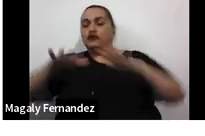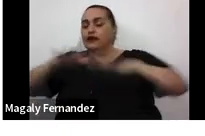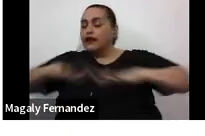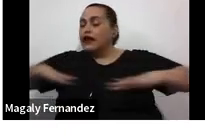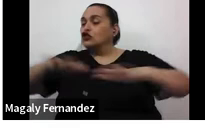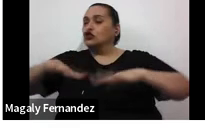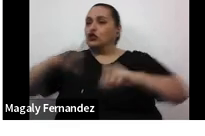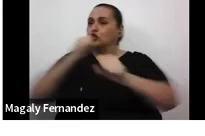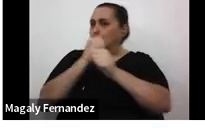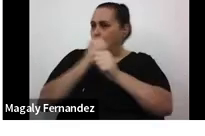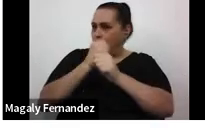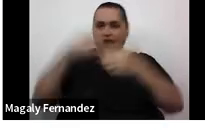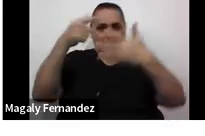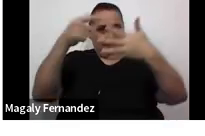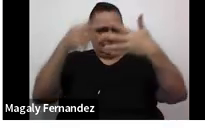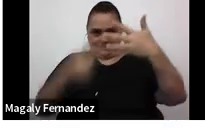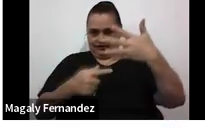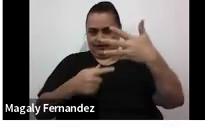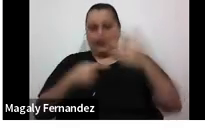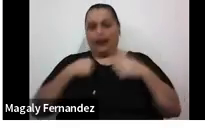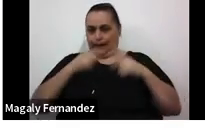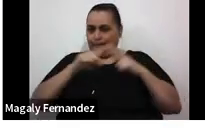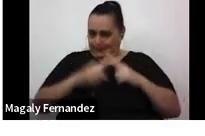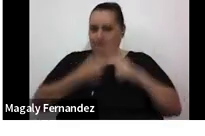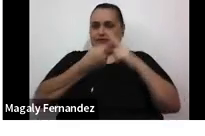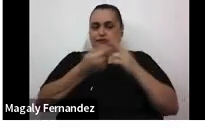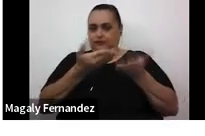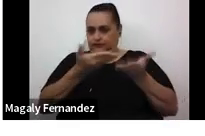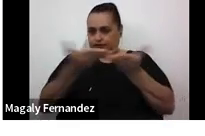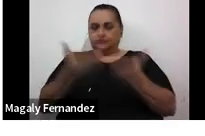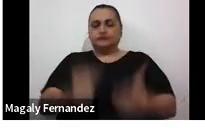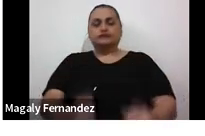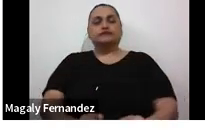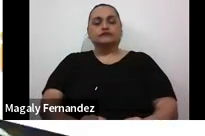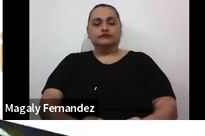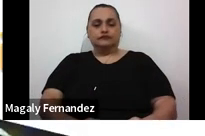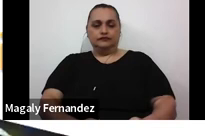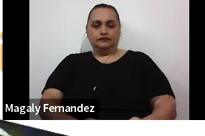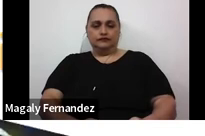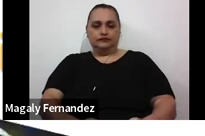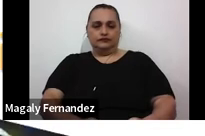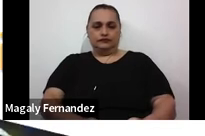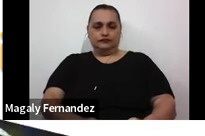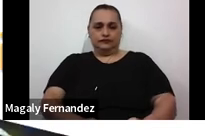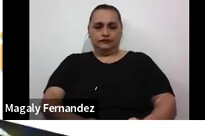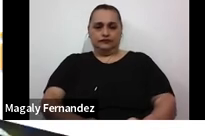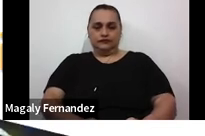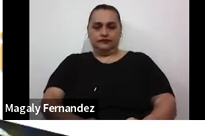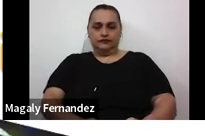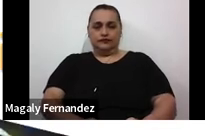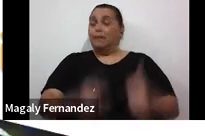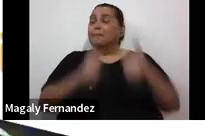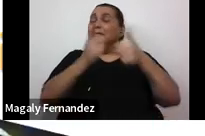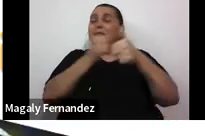laboral etcétera entonces empecemos por favor lo